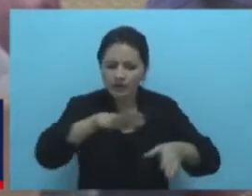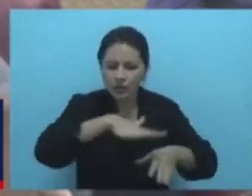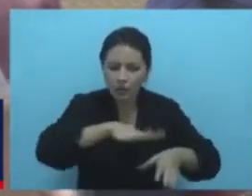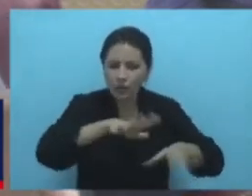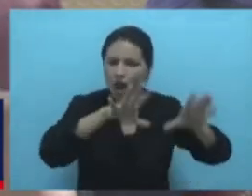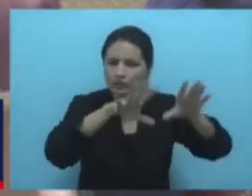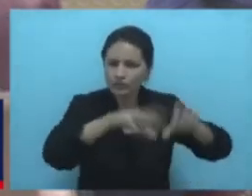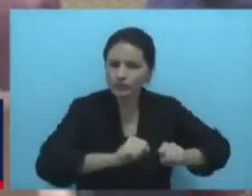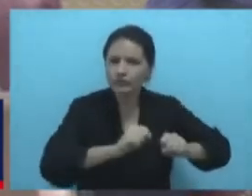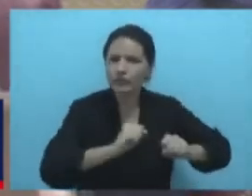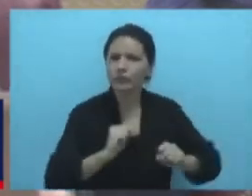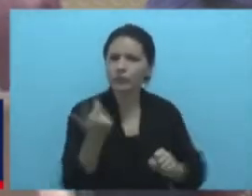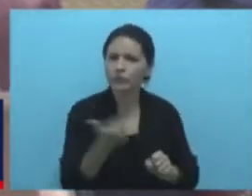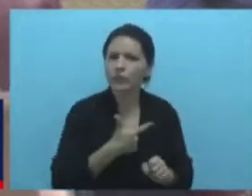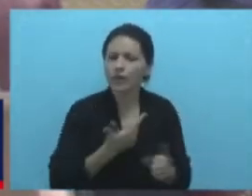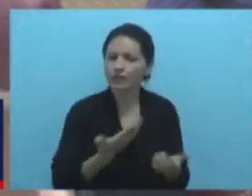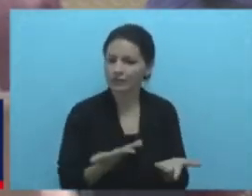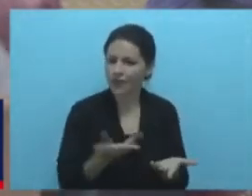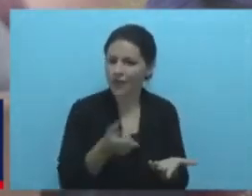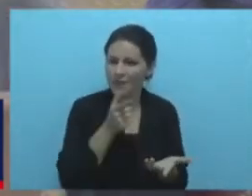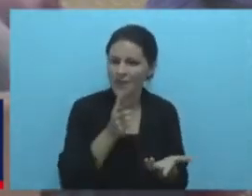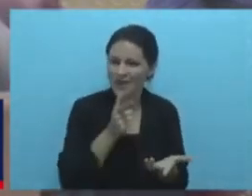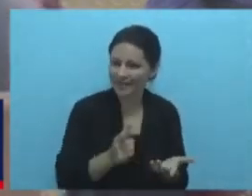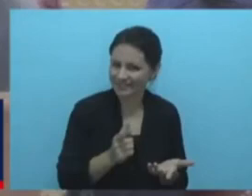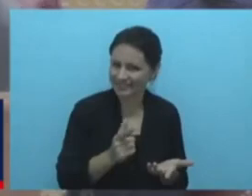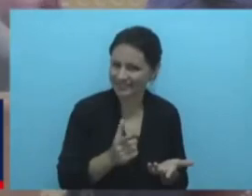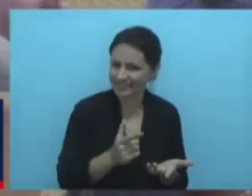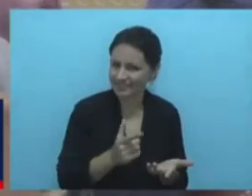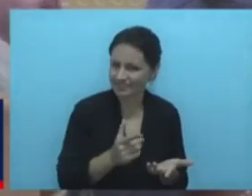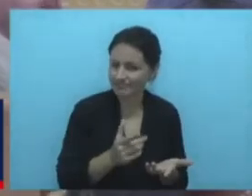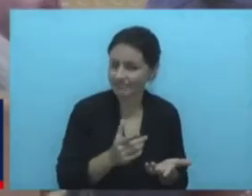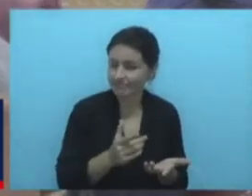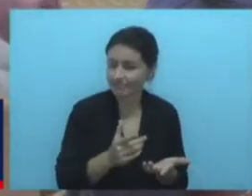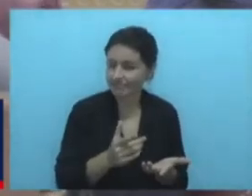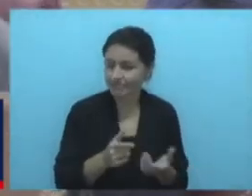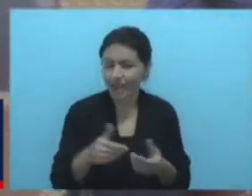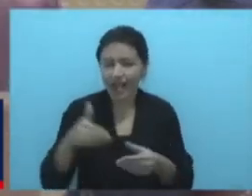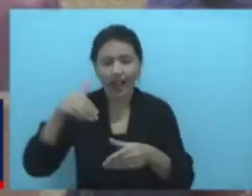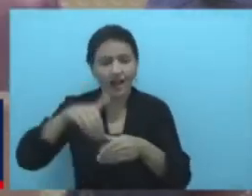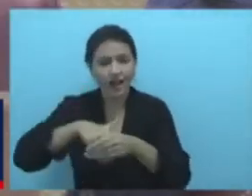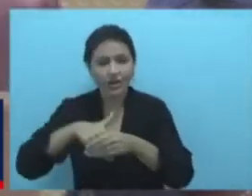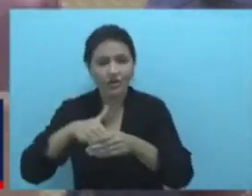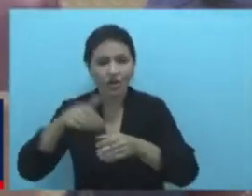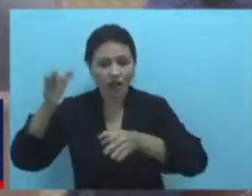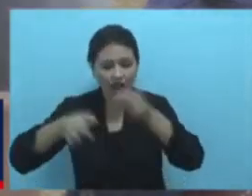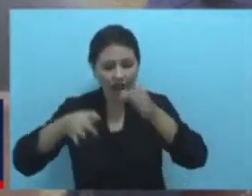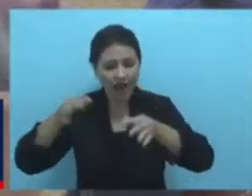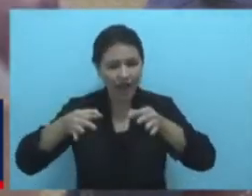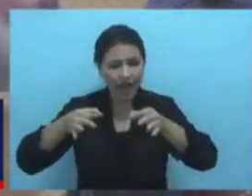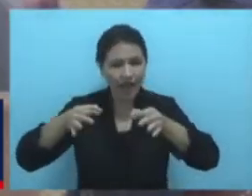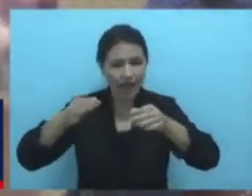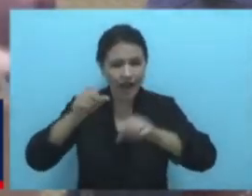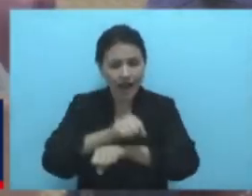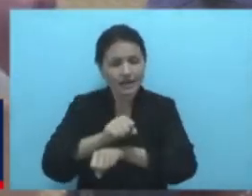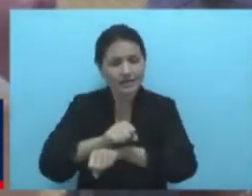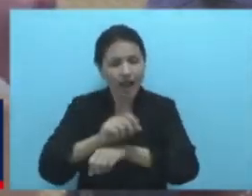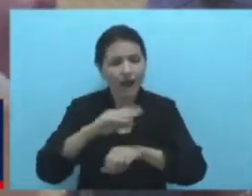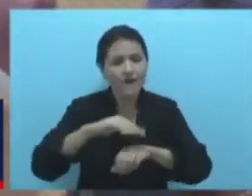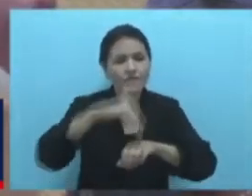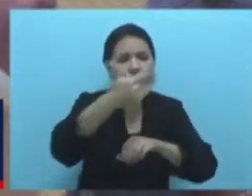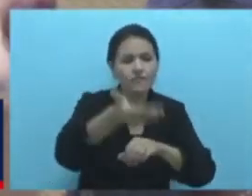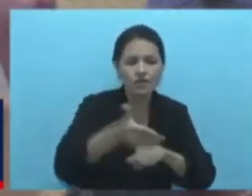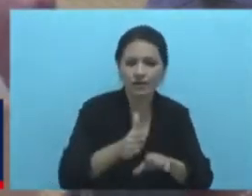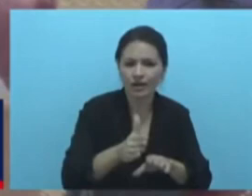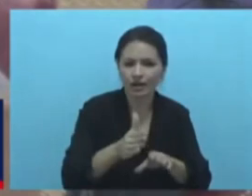más allá de todo y el problema de lo que pasa en las cárceles es que afuera hay muchísima gente